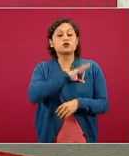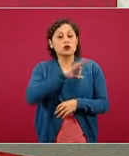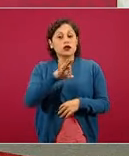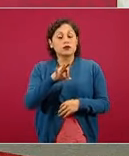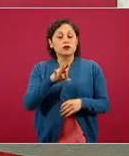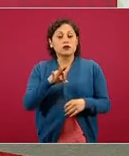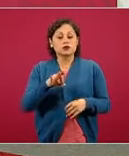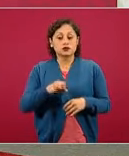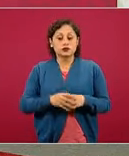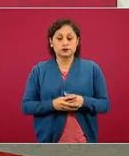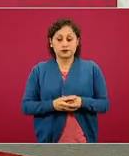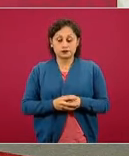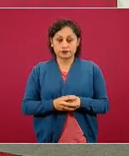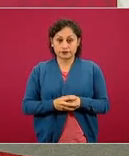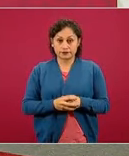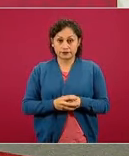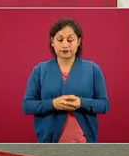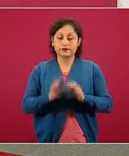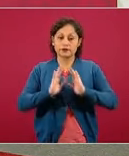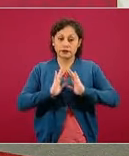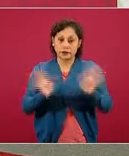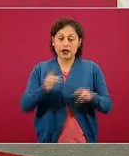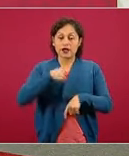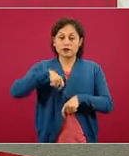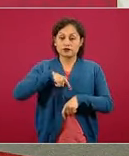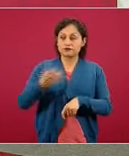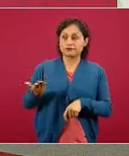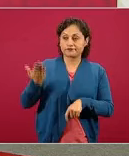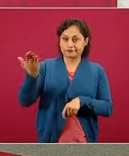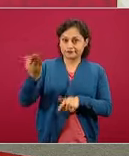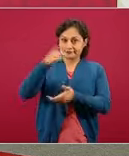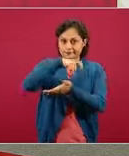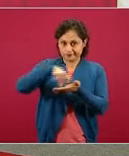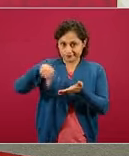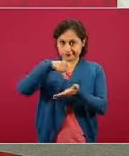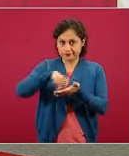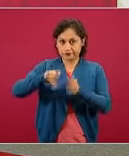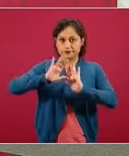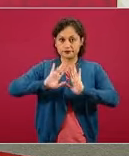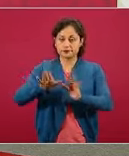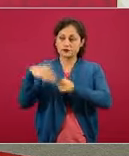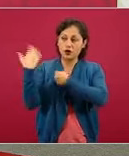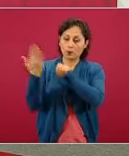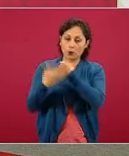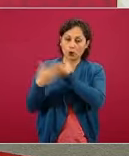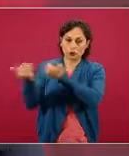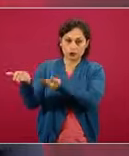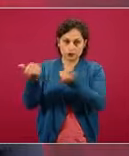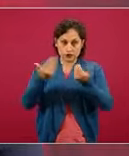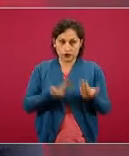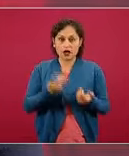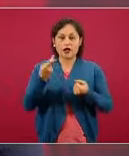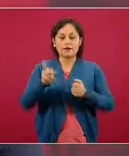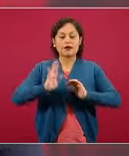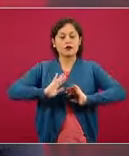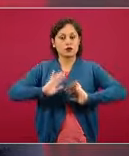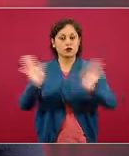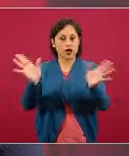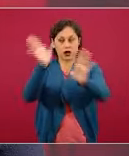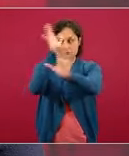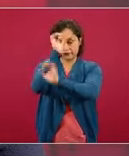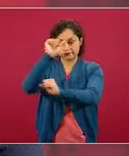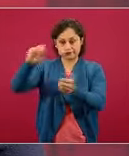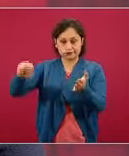adquirido ya, hemos hecho una orden de compra, todavía están por llegar estas nuevas pruebas, pero se hizo una orden de compra ya hace semana y